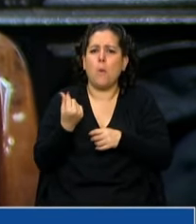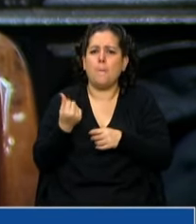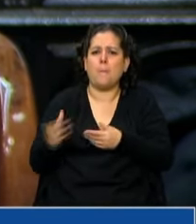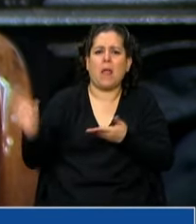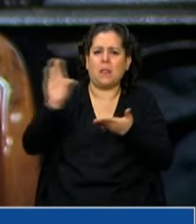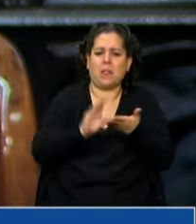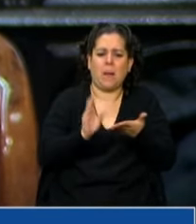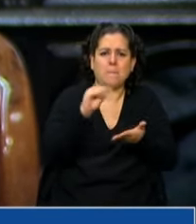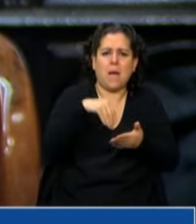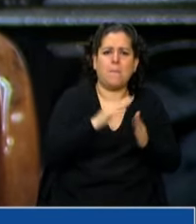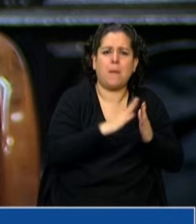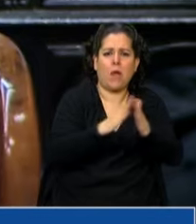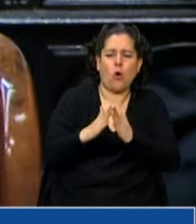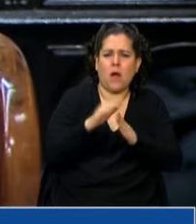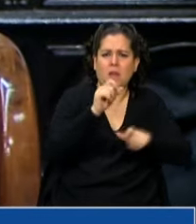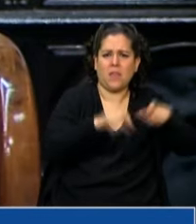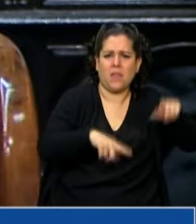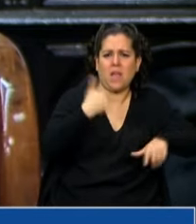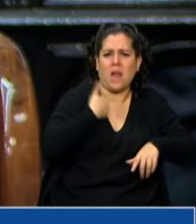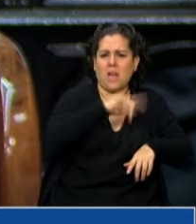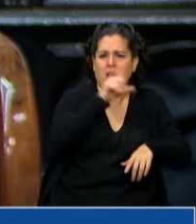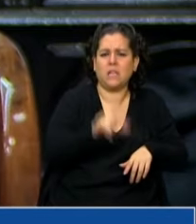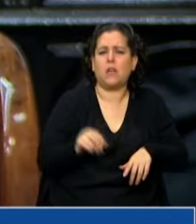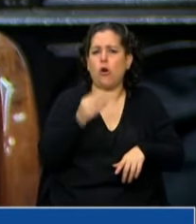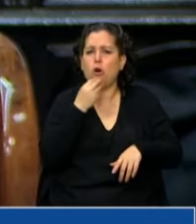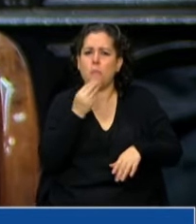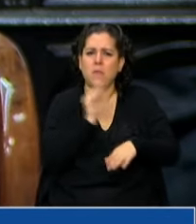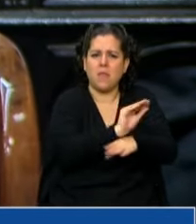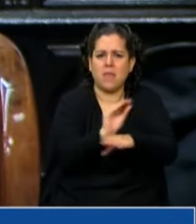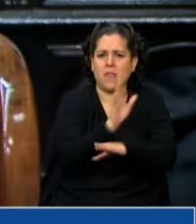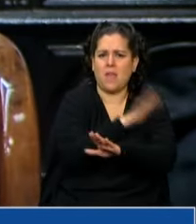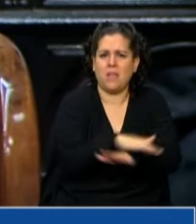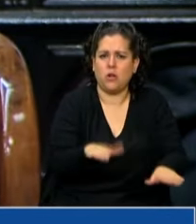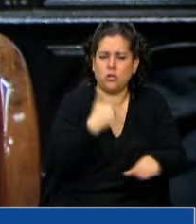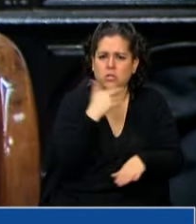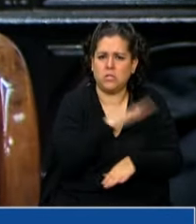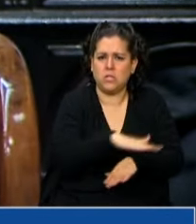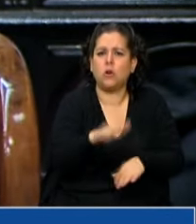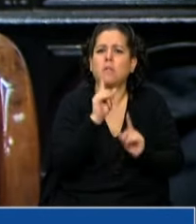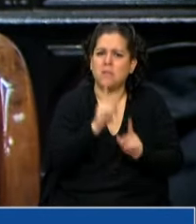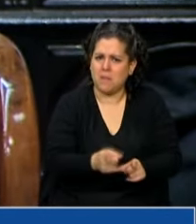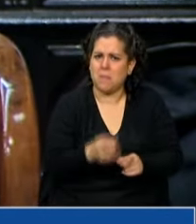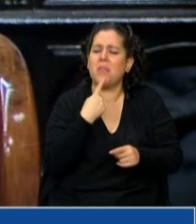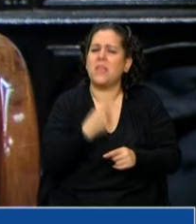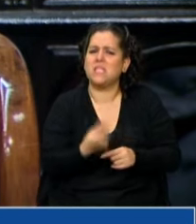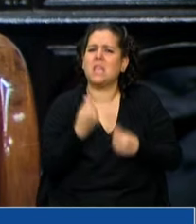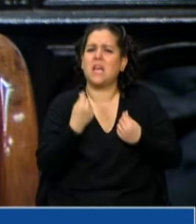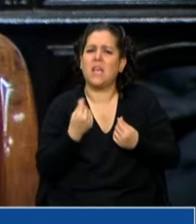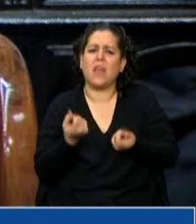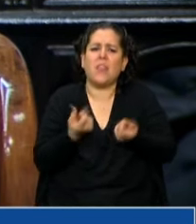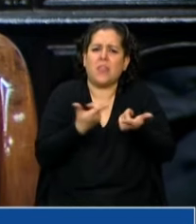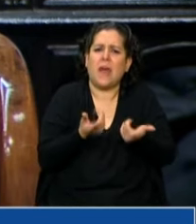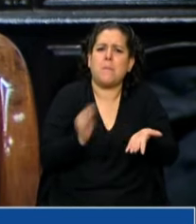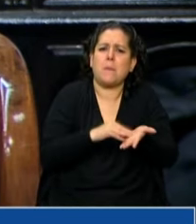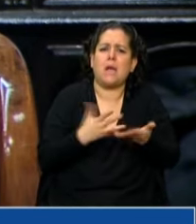pueblo argentino o un poco más de comida a sus hijos. Hablamos también de nutrir más abundantemente